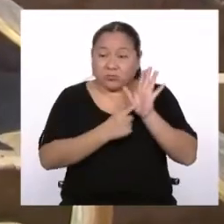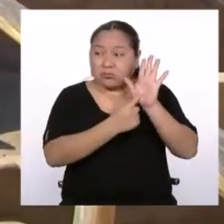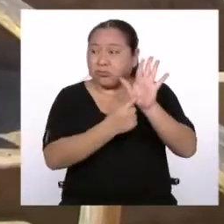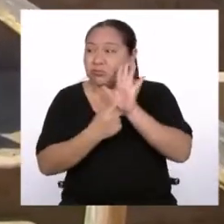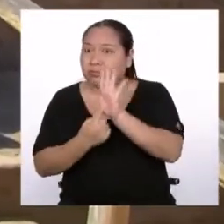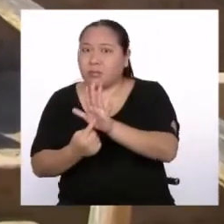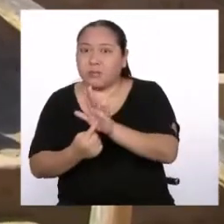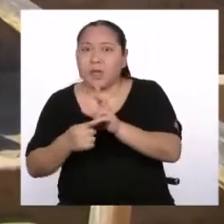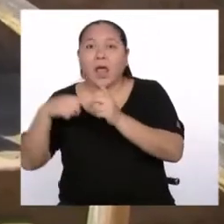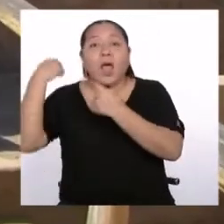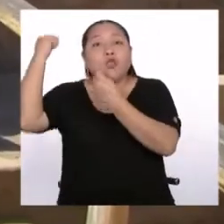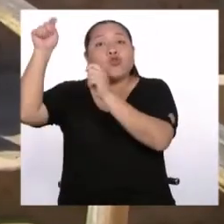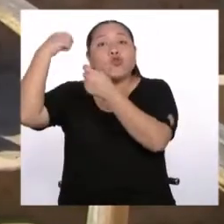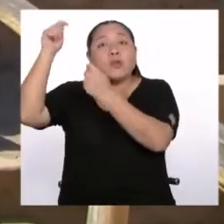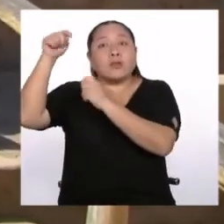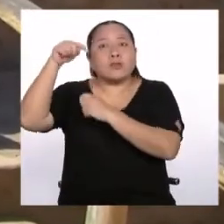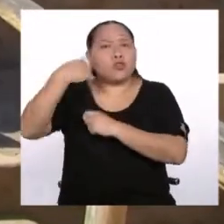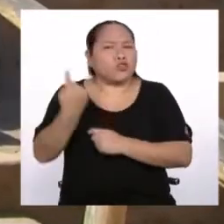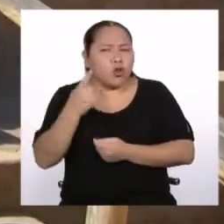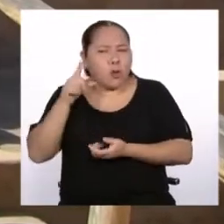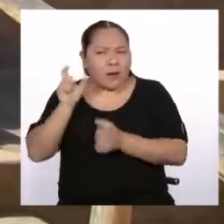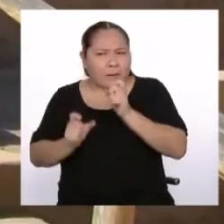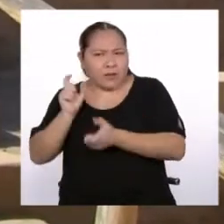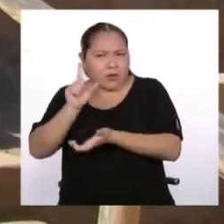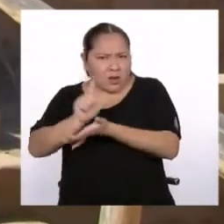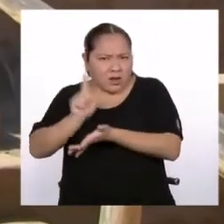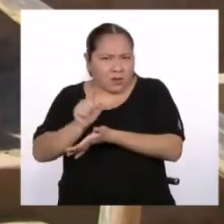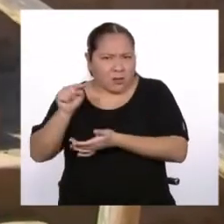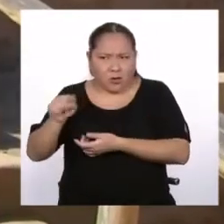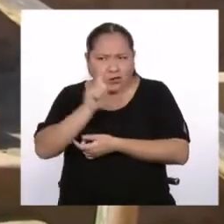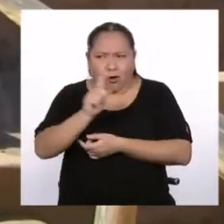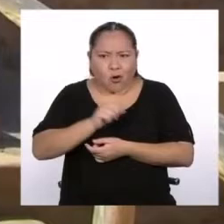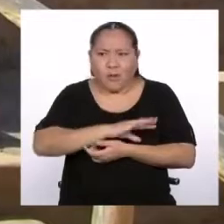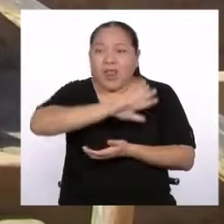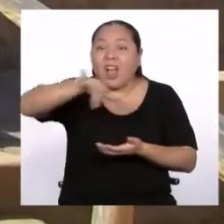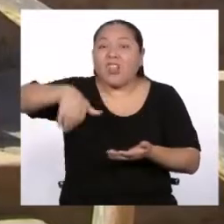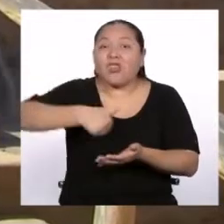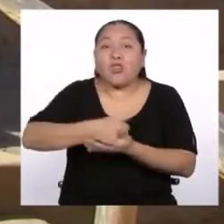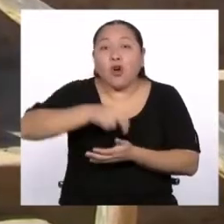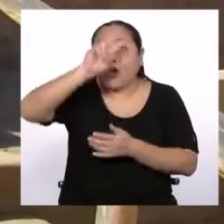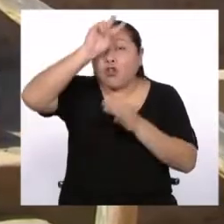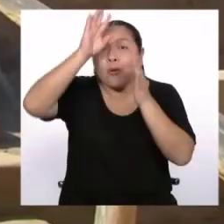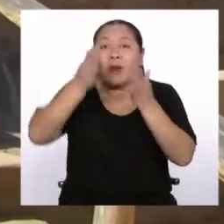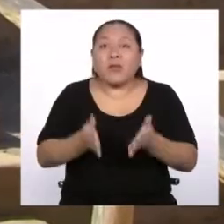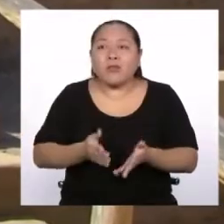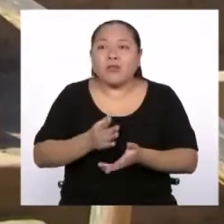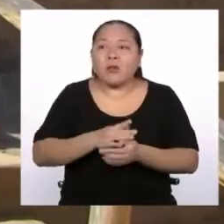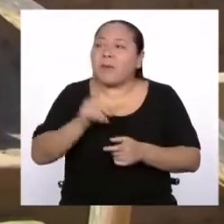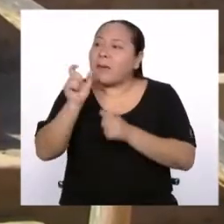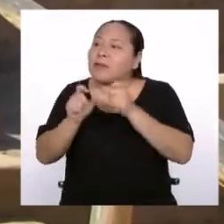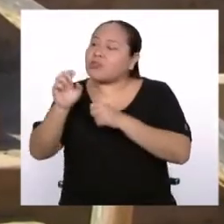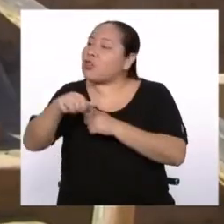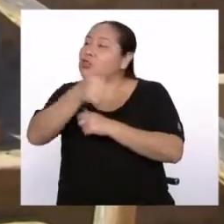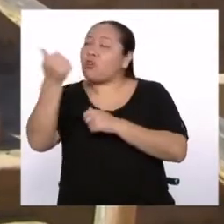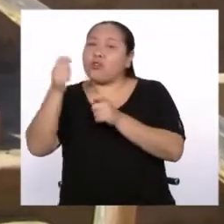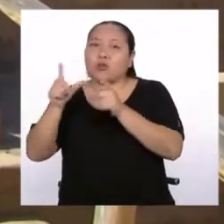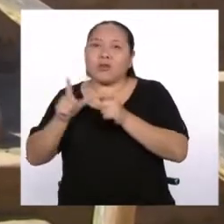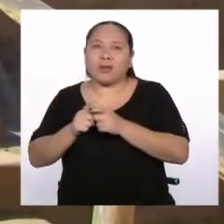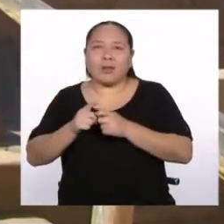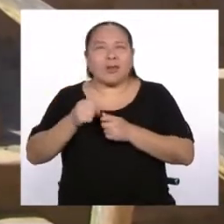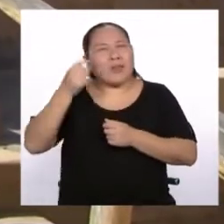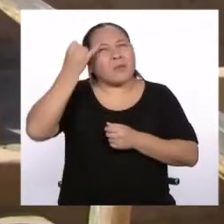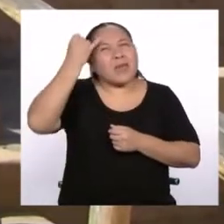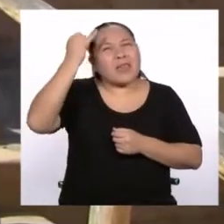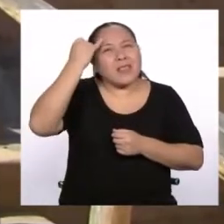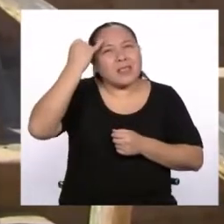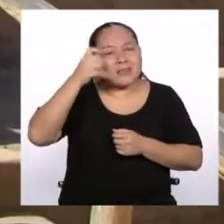nivel turístico, no solamente para los limeños, sino para los peruanos y los extranjeros. Por supuesto, imagínense un circuito integrado de las huacas